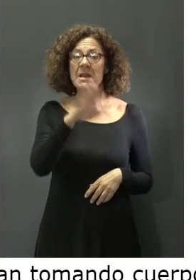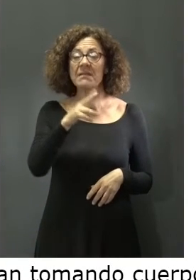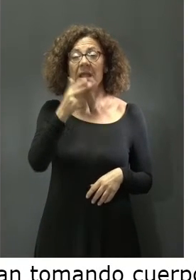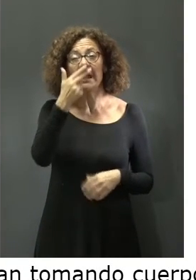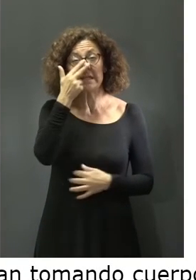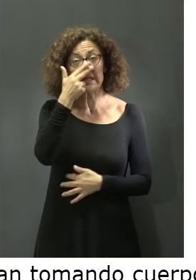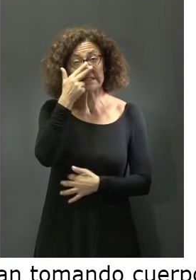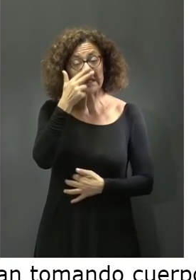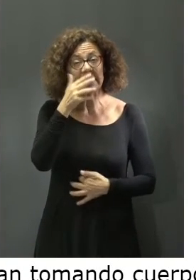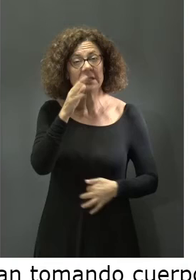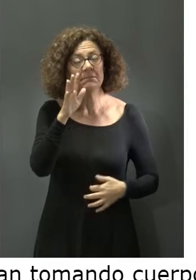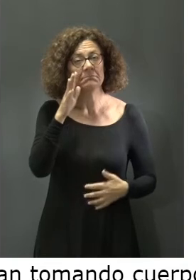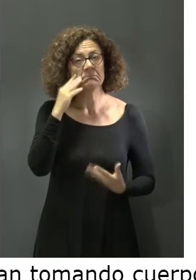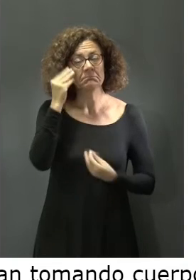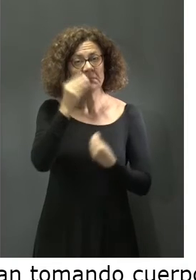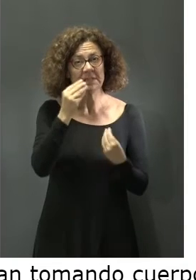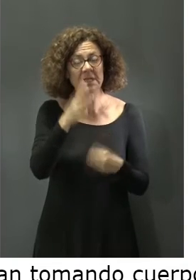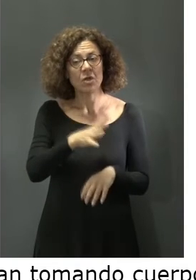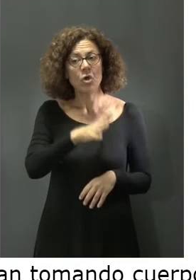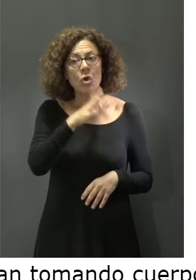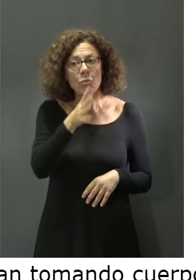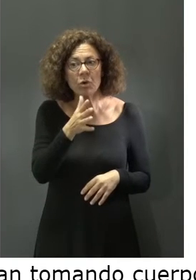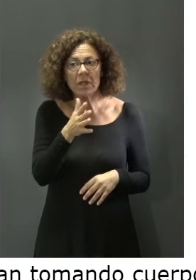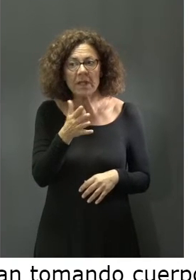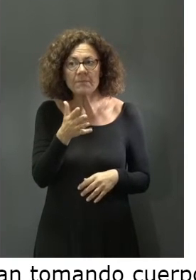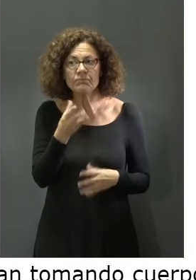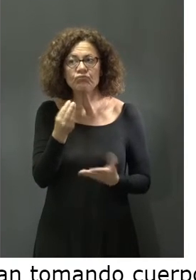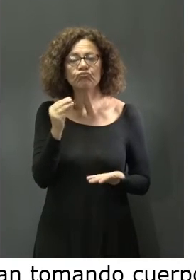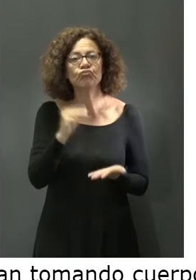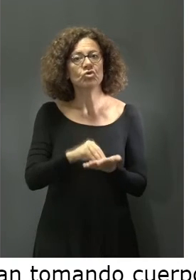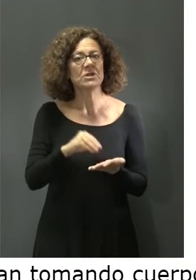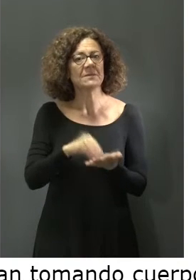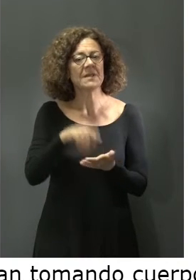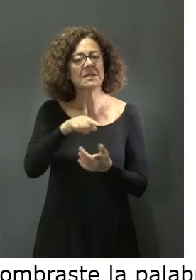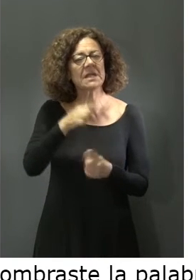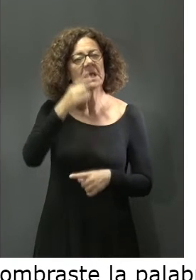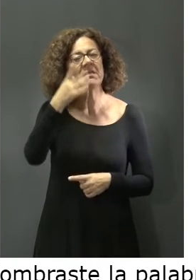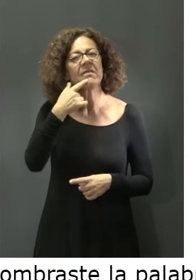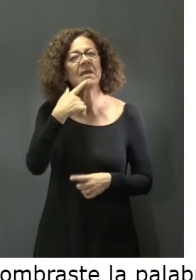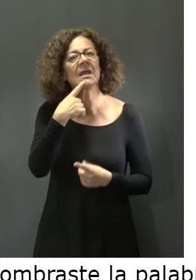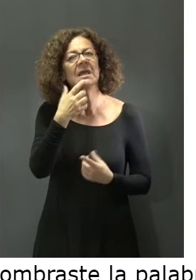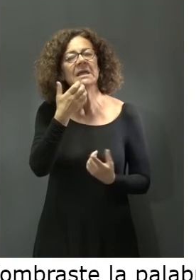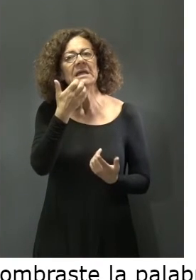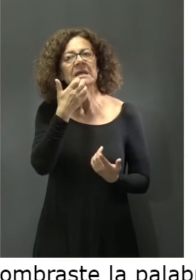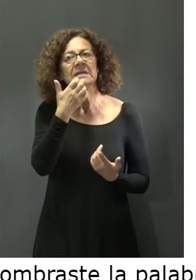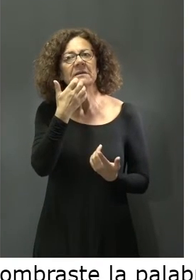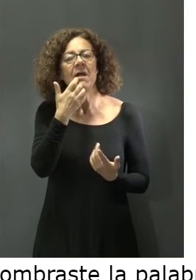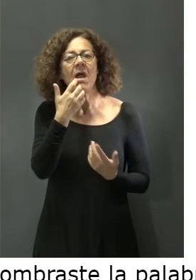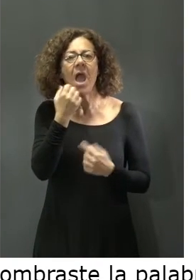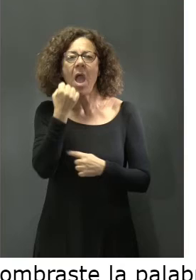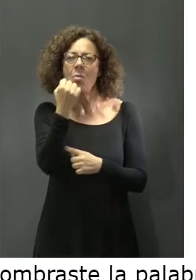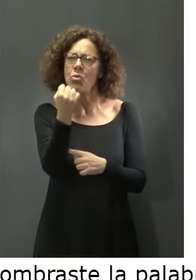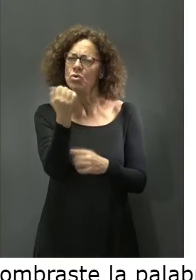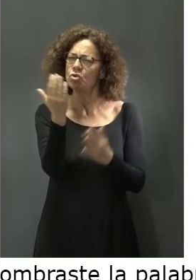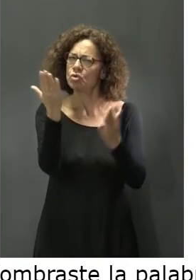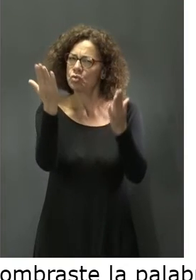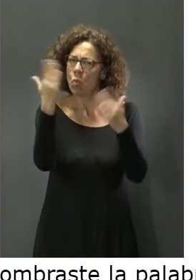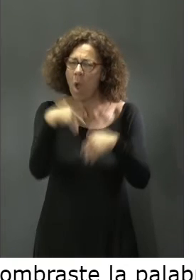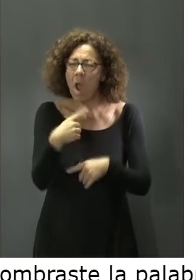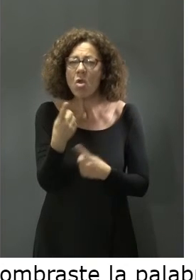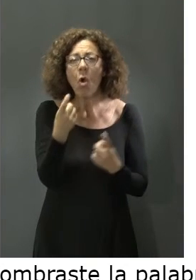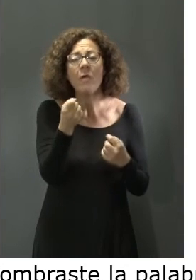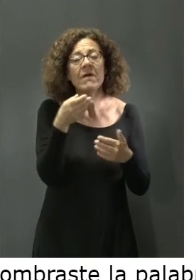interesante detenerse en eso porque no hay muchas veces esa idea de que la falta de apoyos o que la falta de